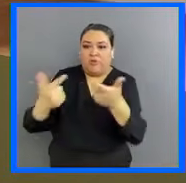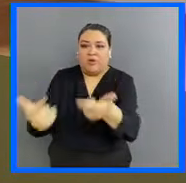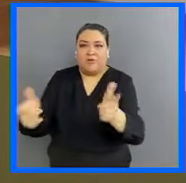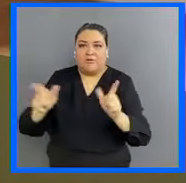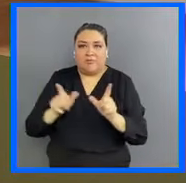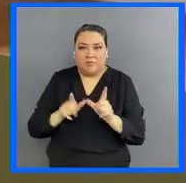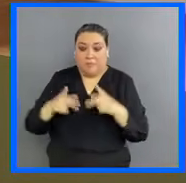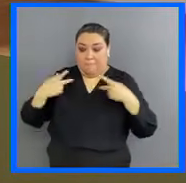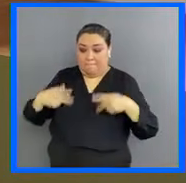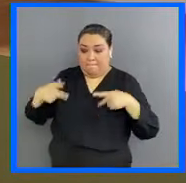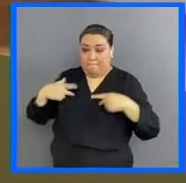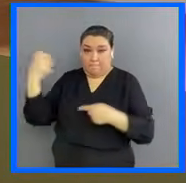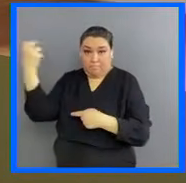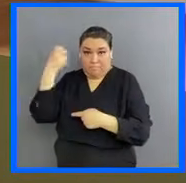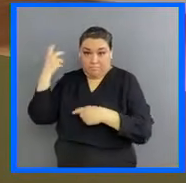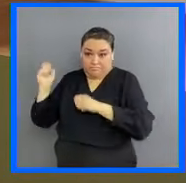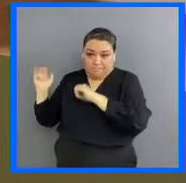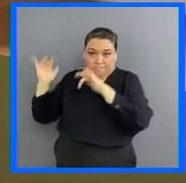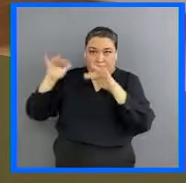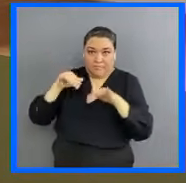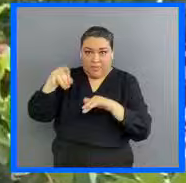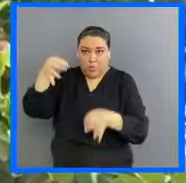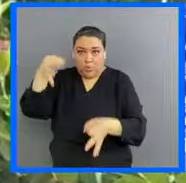Congreso Nacional sobre Justicia Laboral.